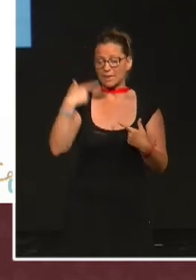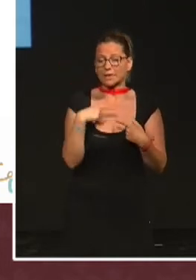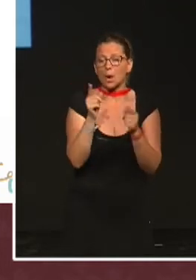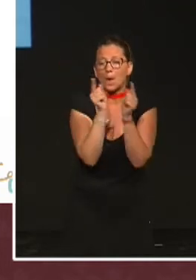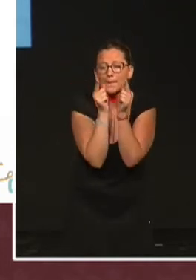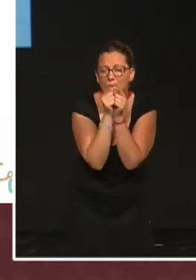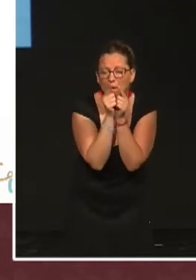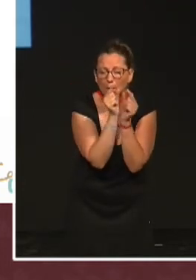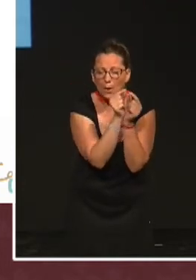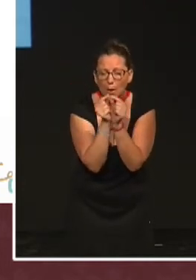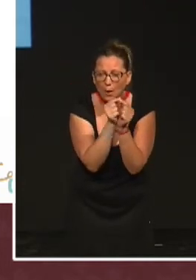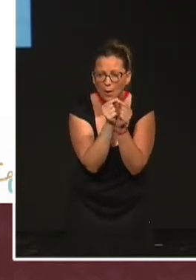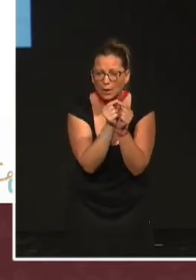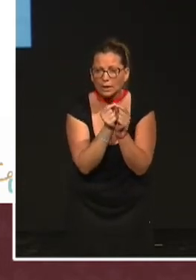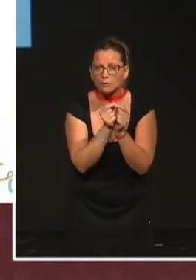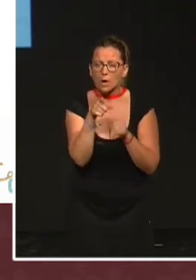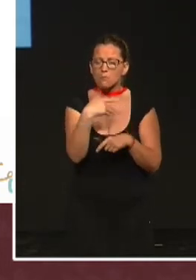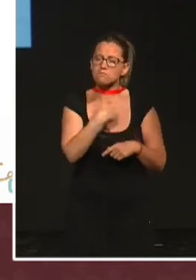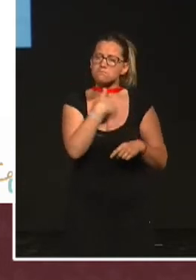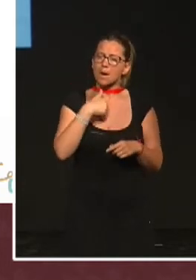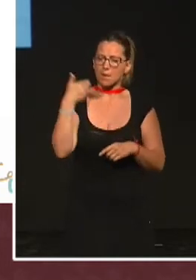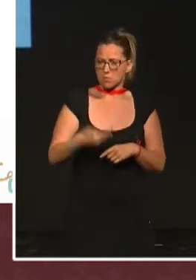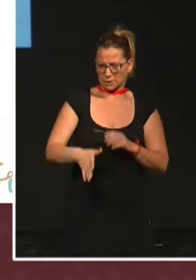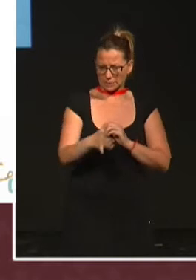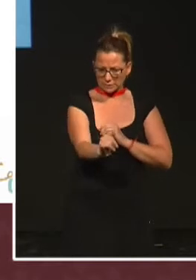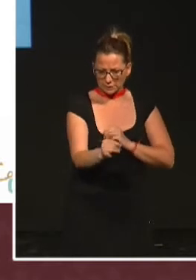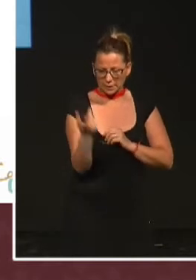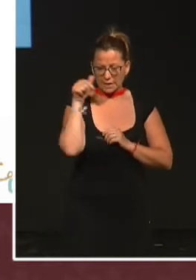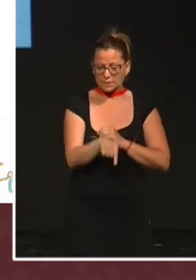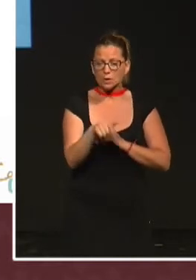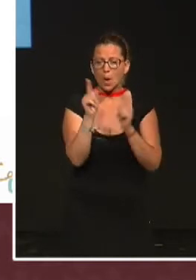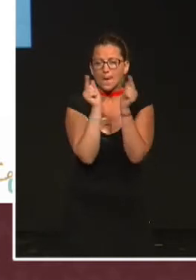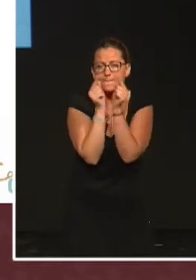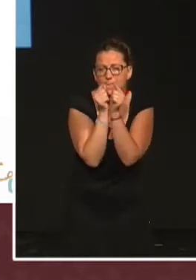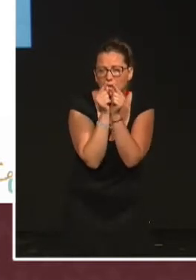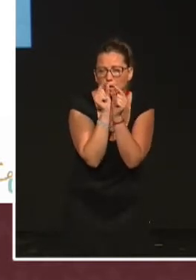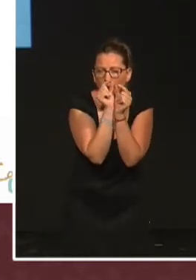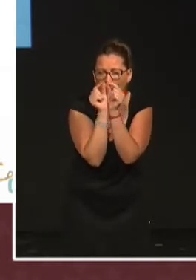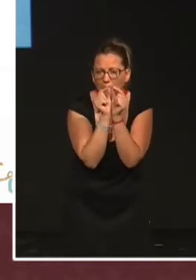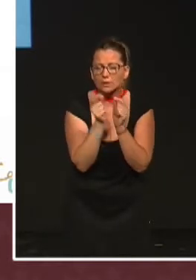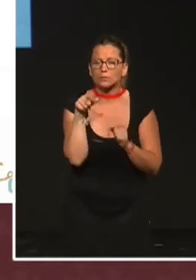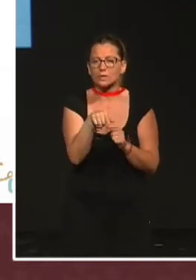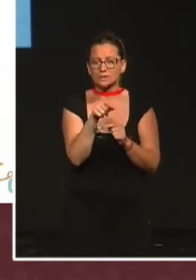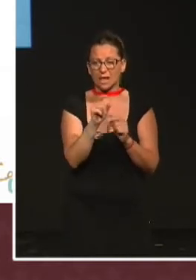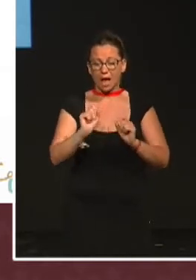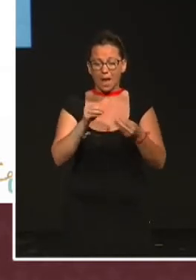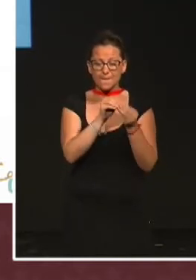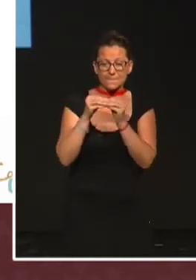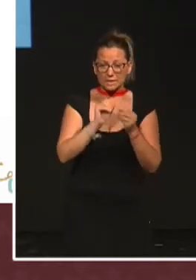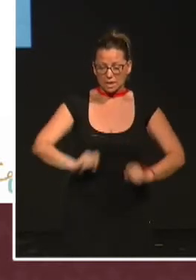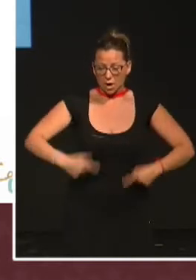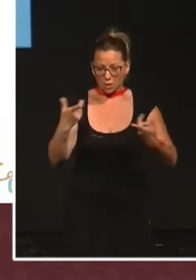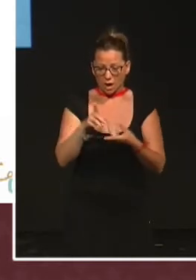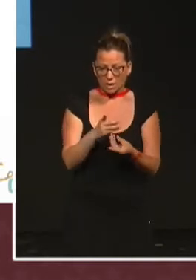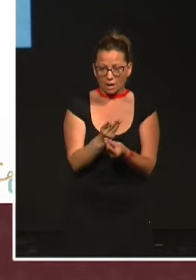son los únicos, pero son los que tienen un papel más relevante. Esos microorganismos son los que van a degradar esa materia orgánica y fruto de